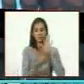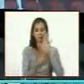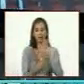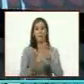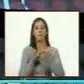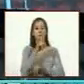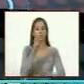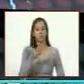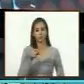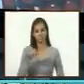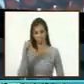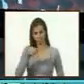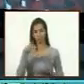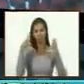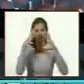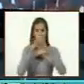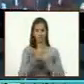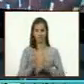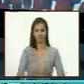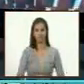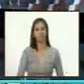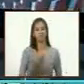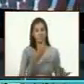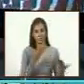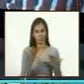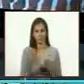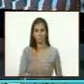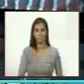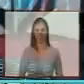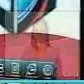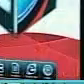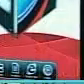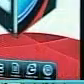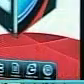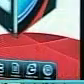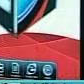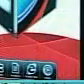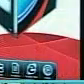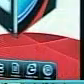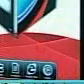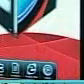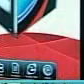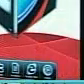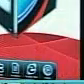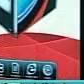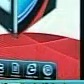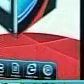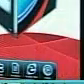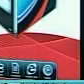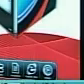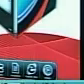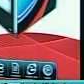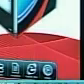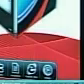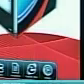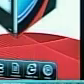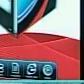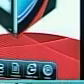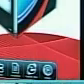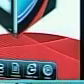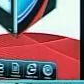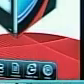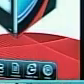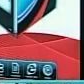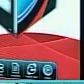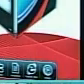presentarnos la pregunta interactiva de esta noche. Adelante, Angélica. Muy buenas noches a todos los que nos sintonizan a esta hora a través de